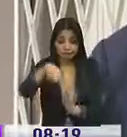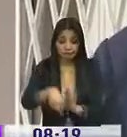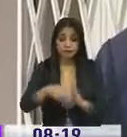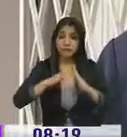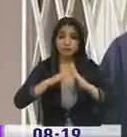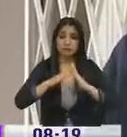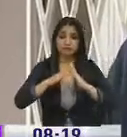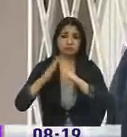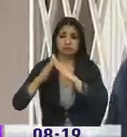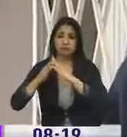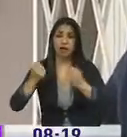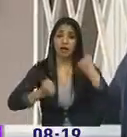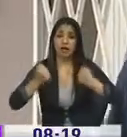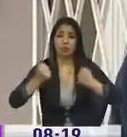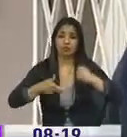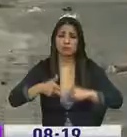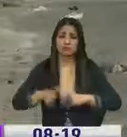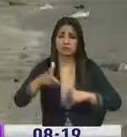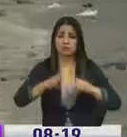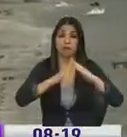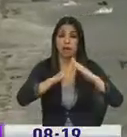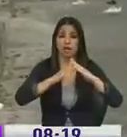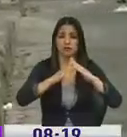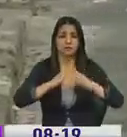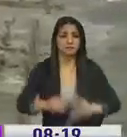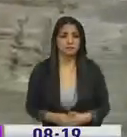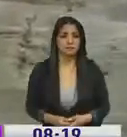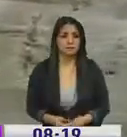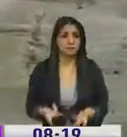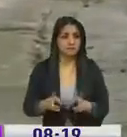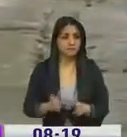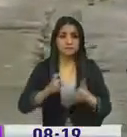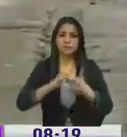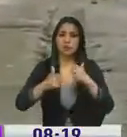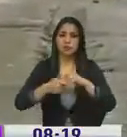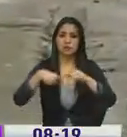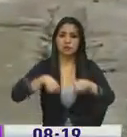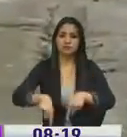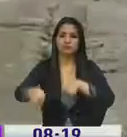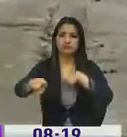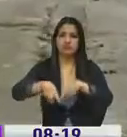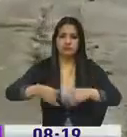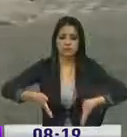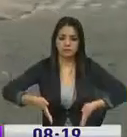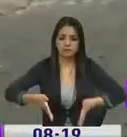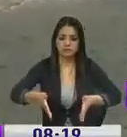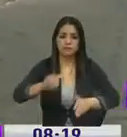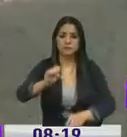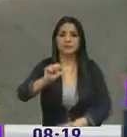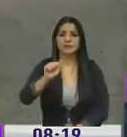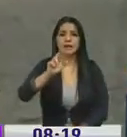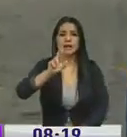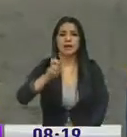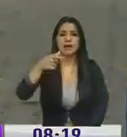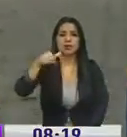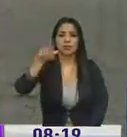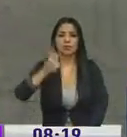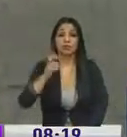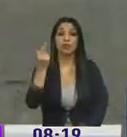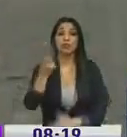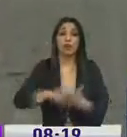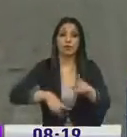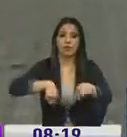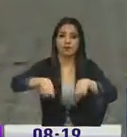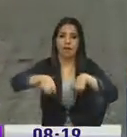cuando pasan los carros pesados y todo esto sumado a las dificultades de circulación de la calle seguro es una doble vía y durante las horas pico